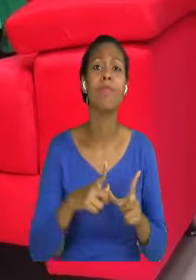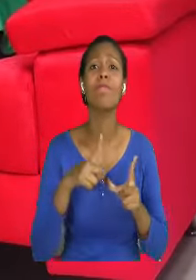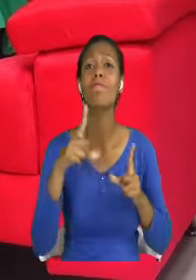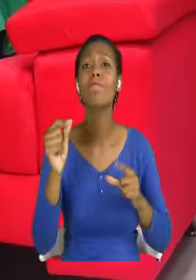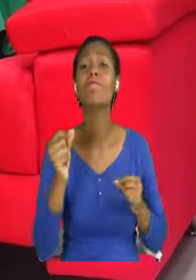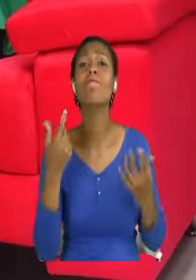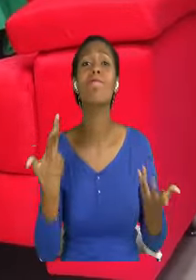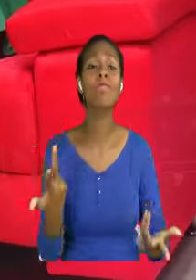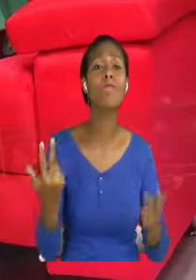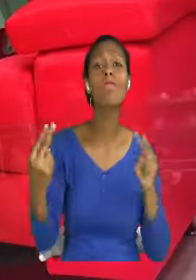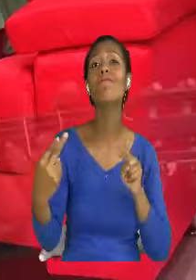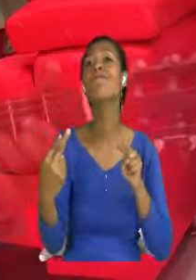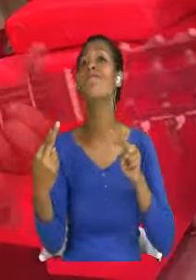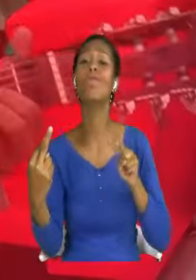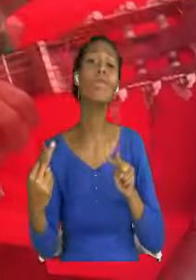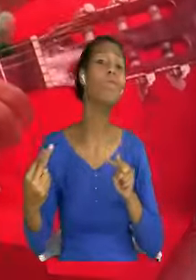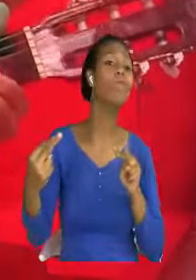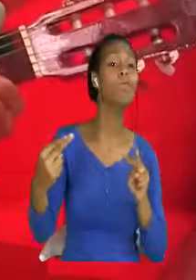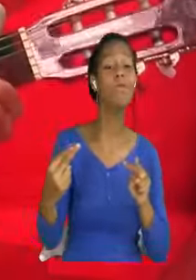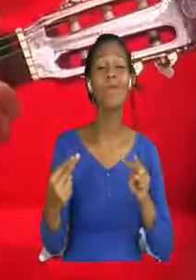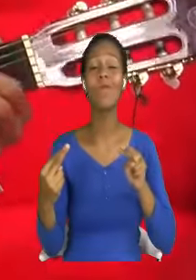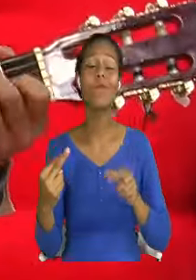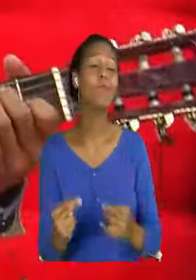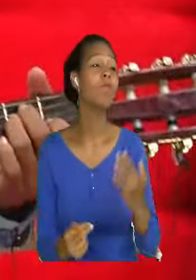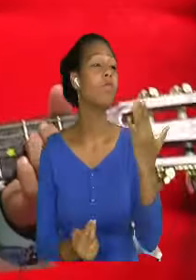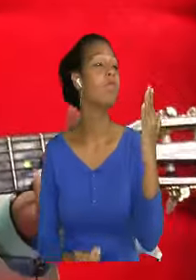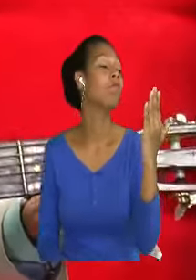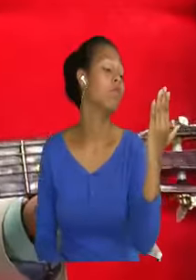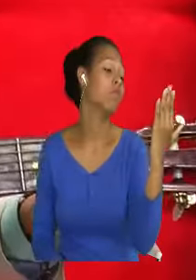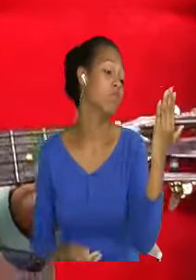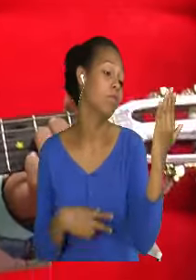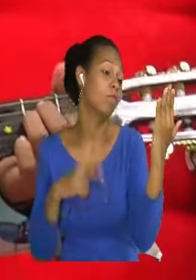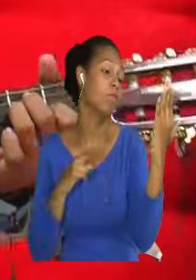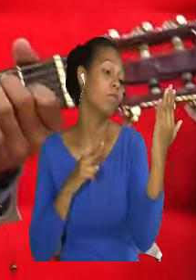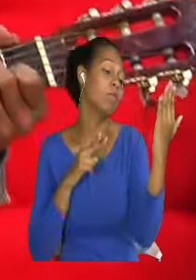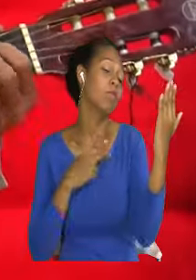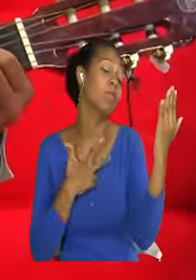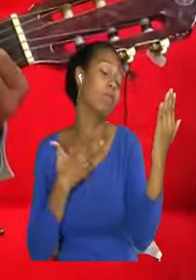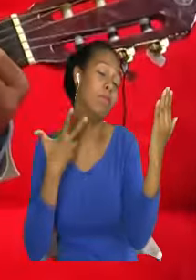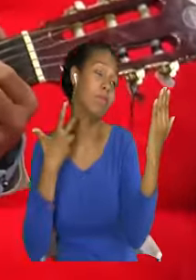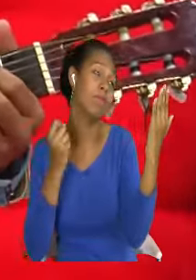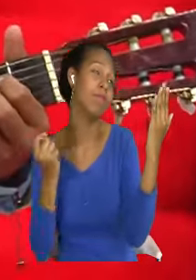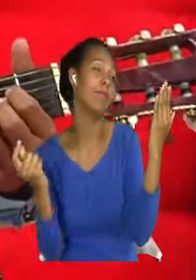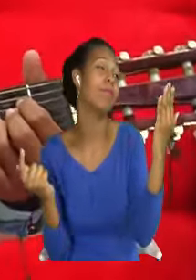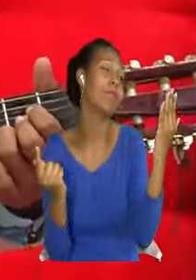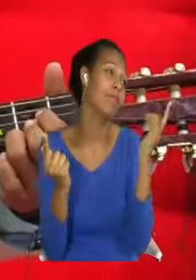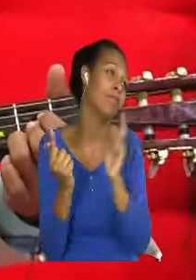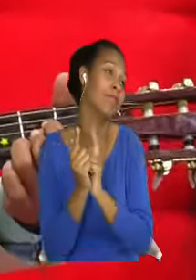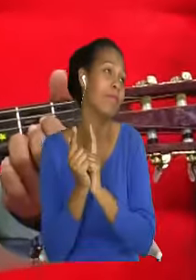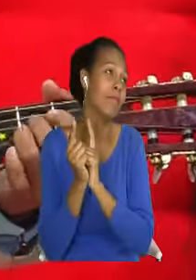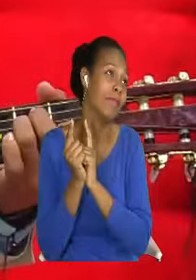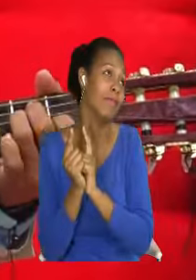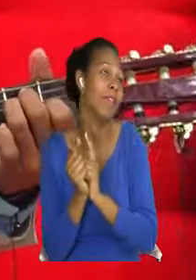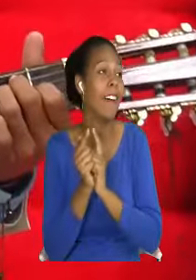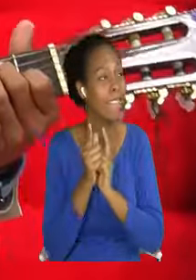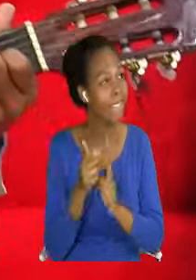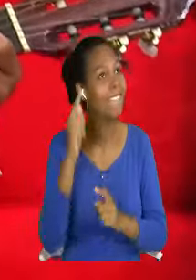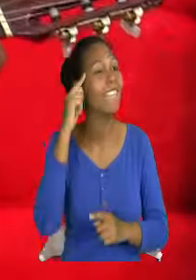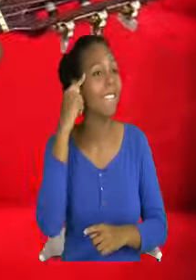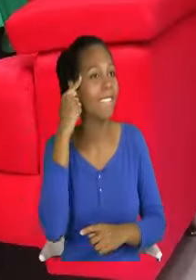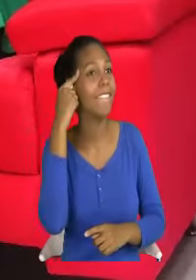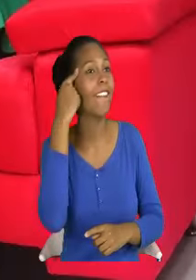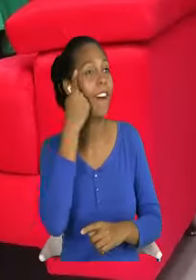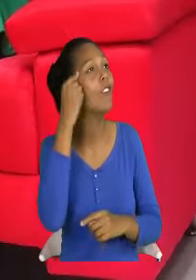puedo verte, pero me miro al espejo y solo pienso en tenerte, amor. Quiero que tengas presente, vives en